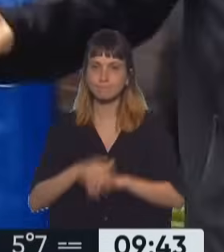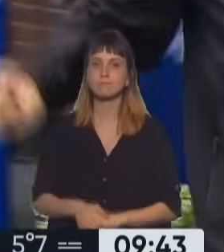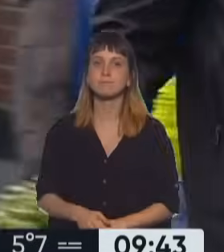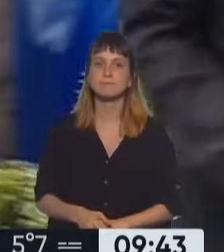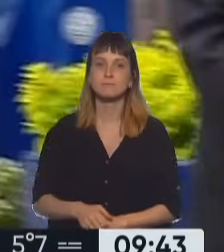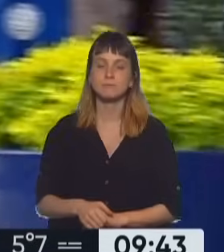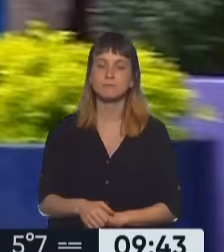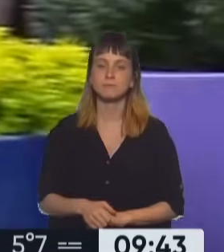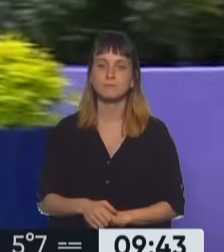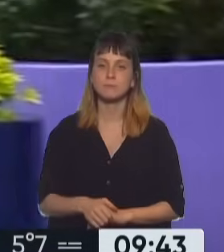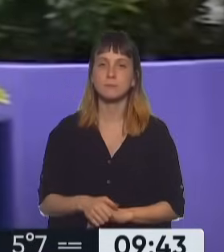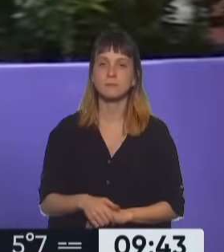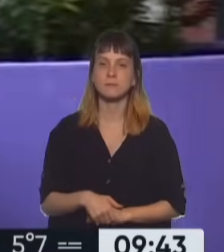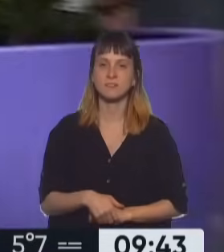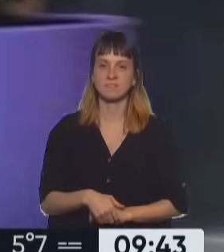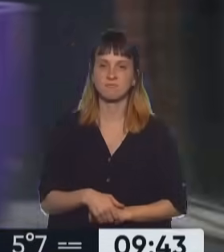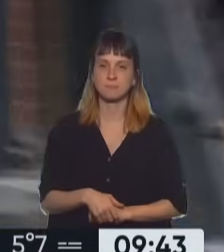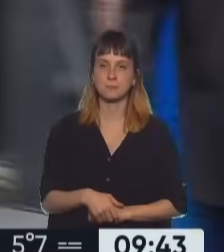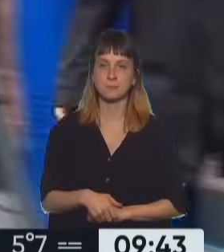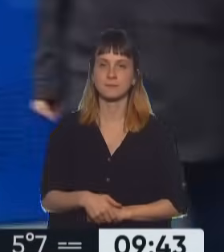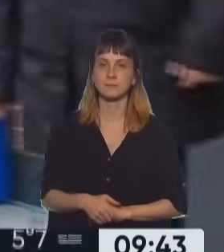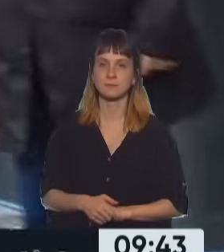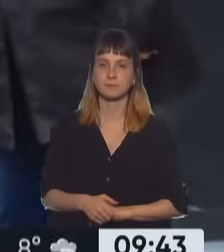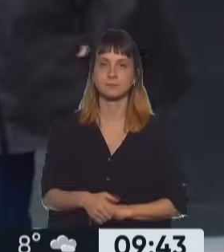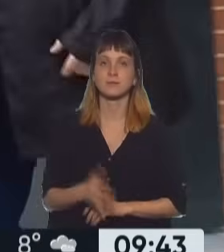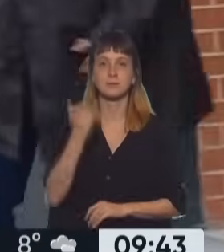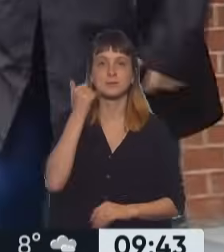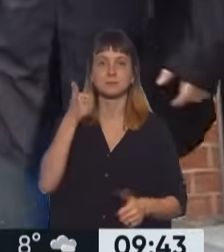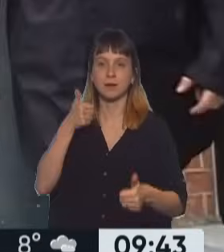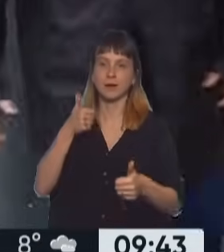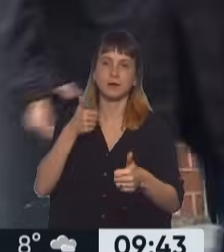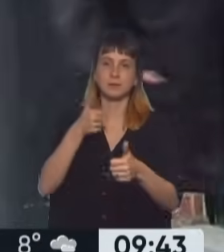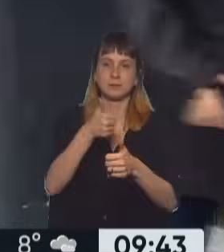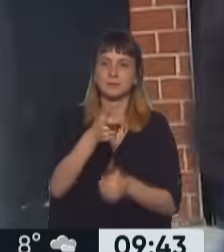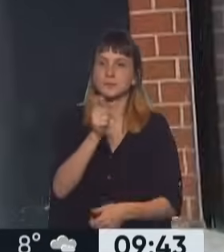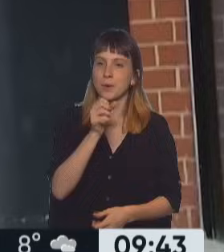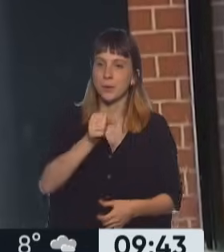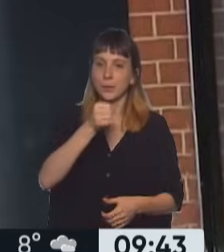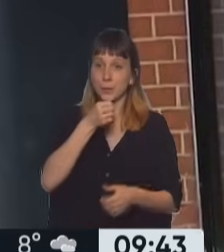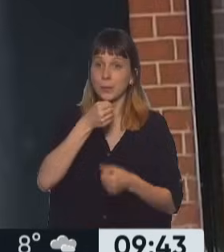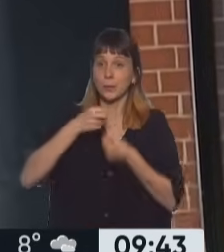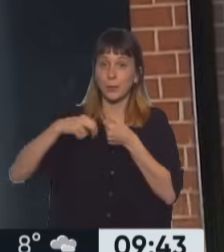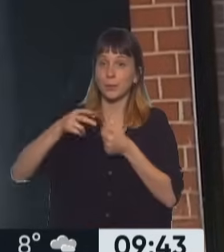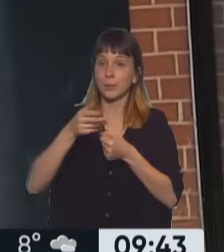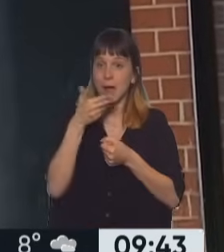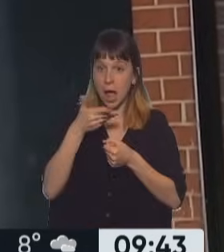de Prefectura Nacional. Y el acercamiento al micrófono. Ya bueno, mismo va a hablar. Escuchamos al